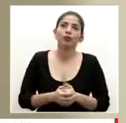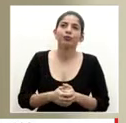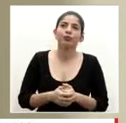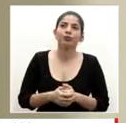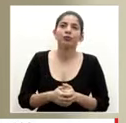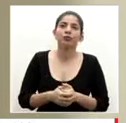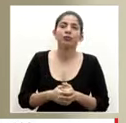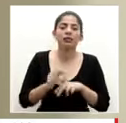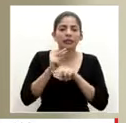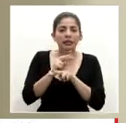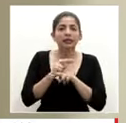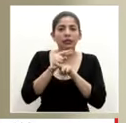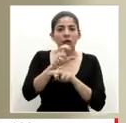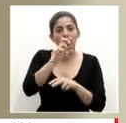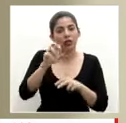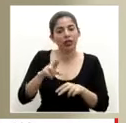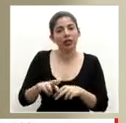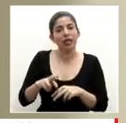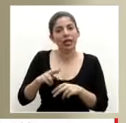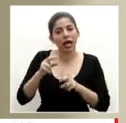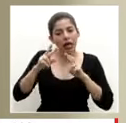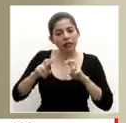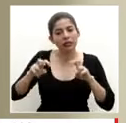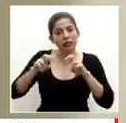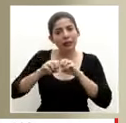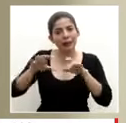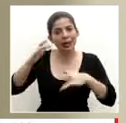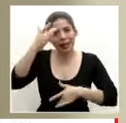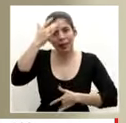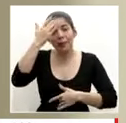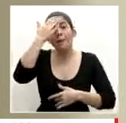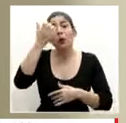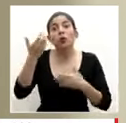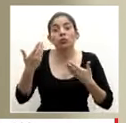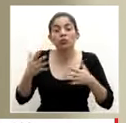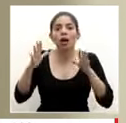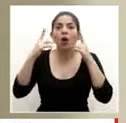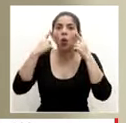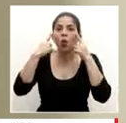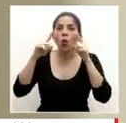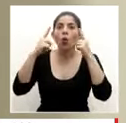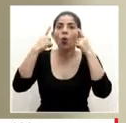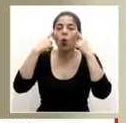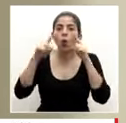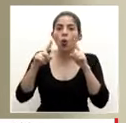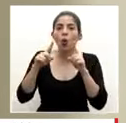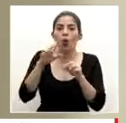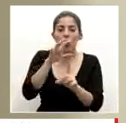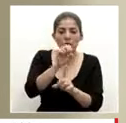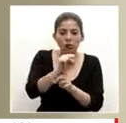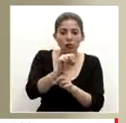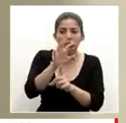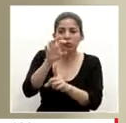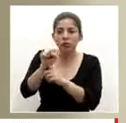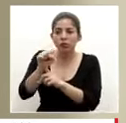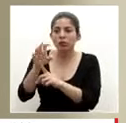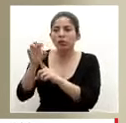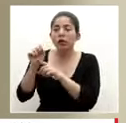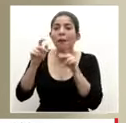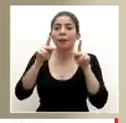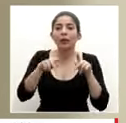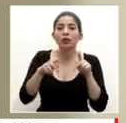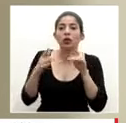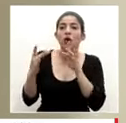el seguimiento que le ha dado Costa Rica a la evolución de la pandemia, en el sentido de que hemos logrado identificar los contactos